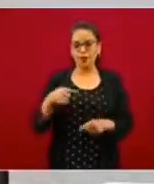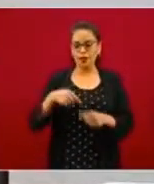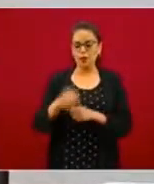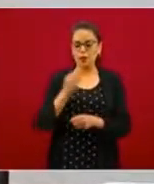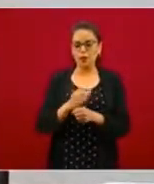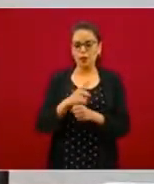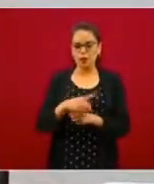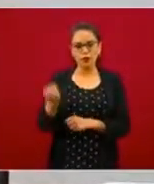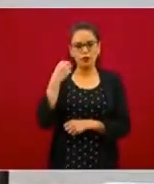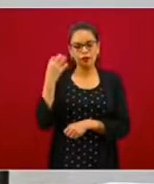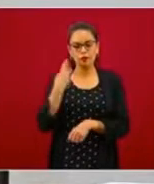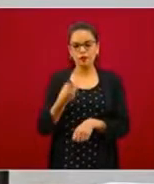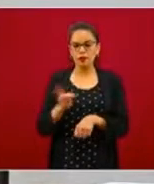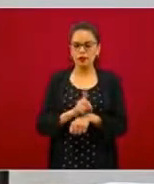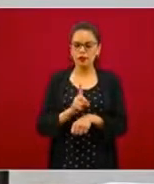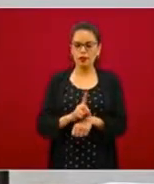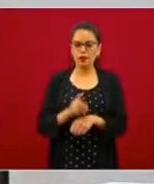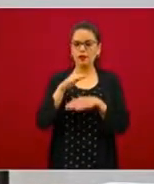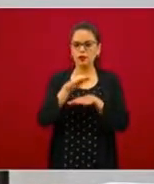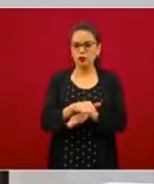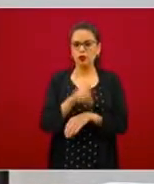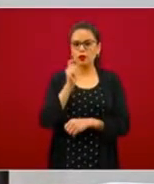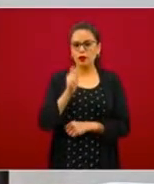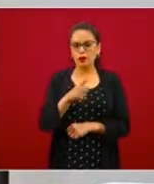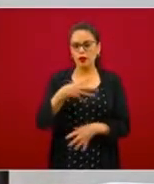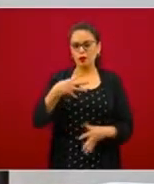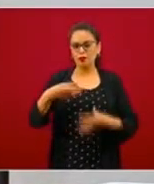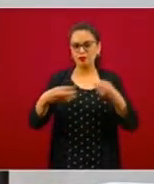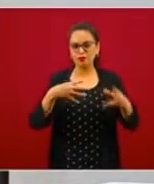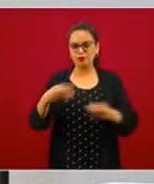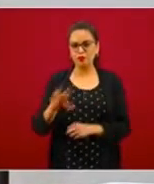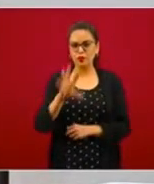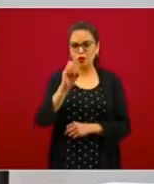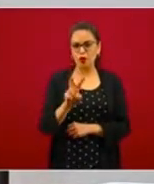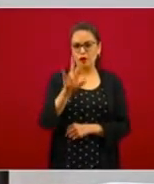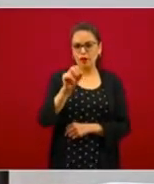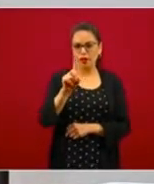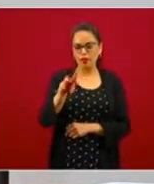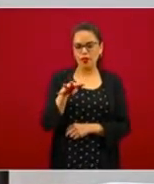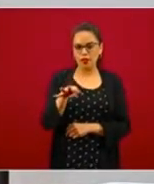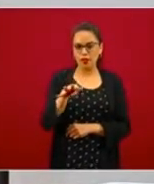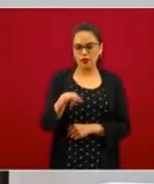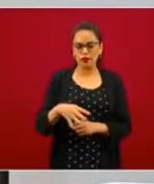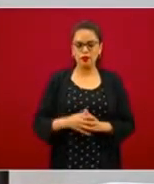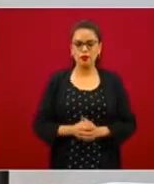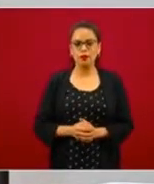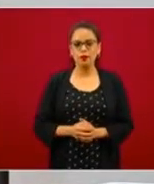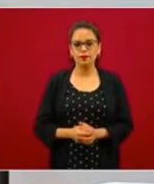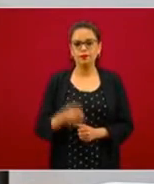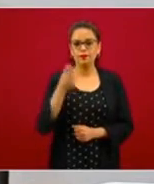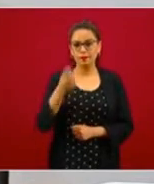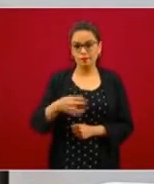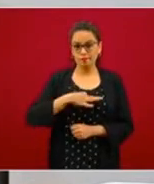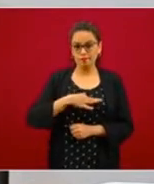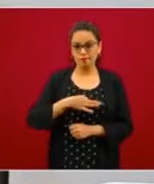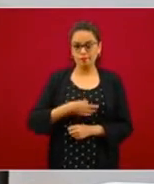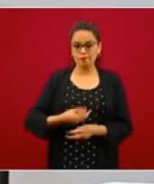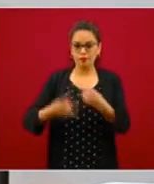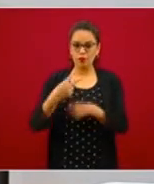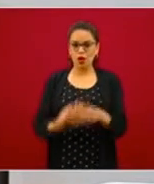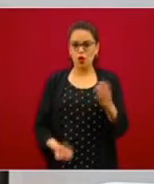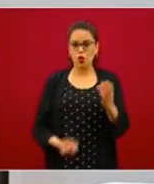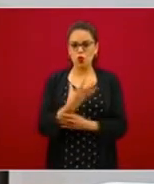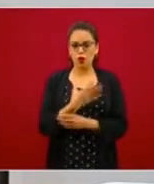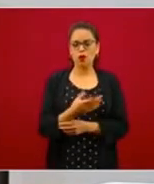de prensa diaria sobre la situación de la pandemia de COVID-19, la pandemia causada por el nuevo coronavirus